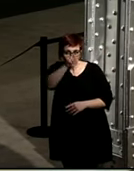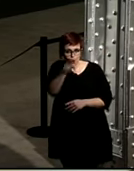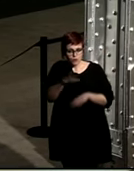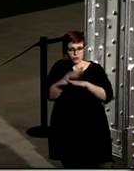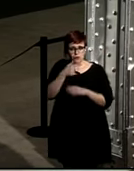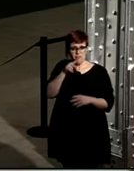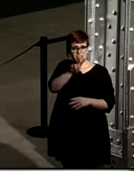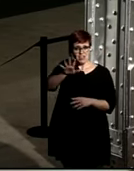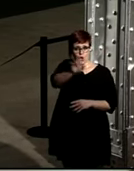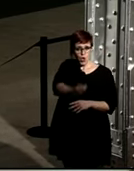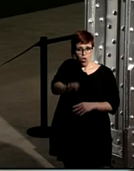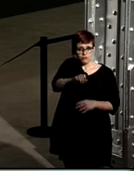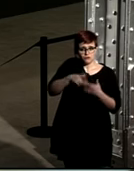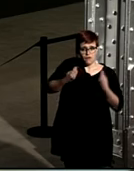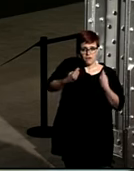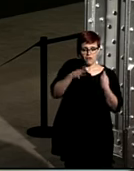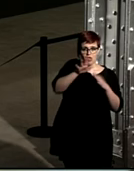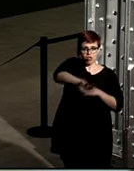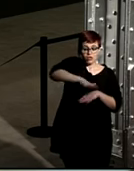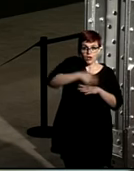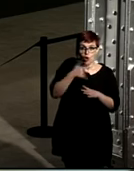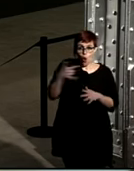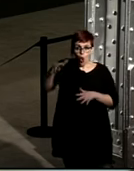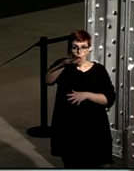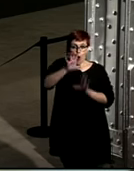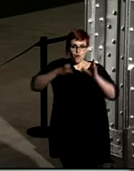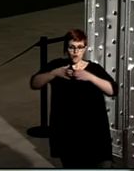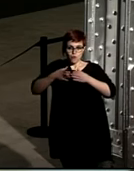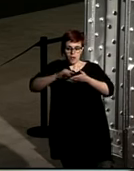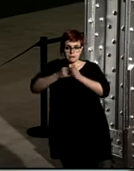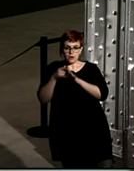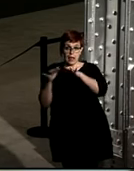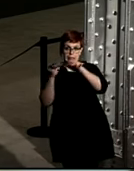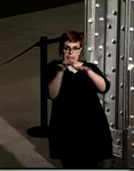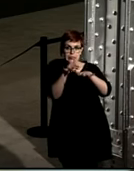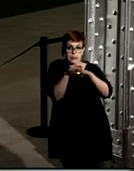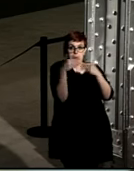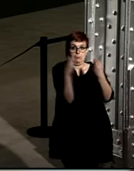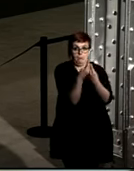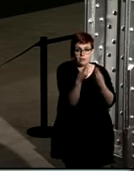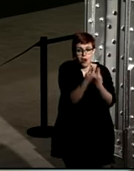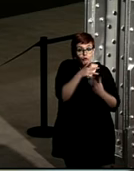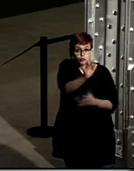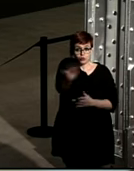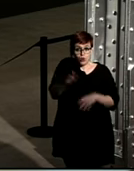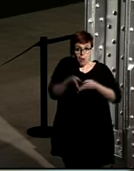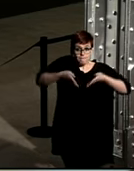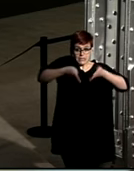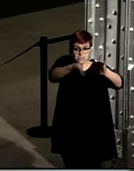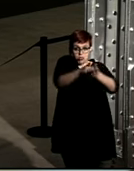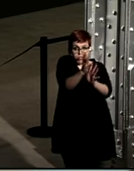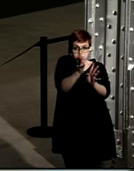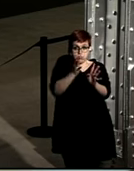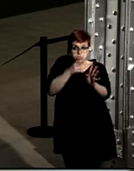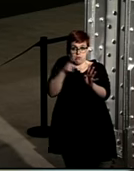ahí un equipo, no hay ningún equipo que quiera entrar ahí. Pero lo vieron y visualmente... Hombre, de hecho, hacíamos turnos para entrar en el pasillo. No me